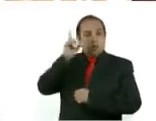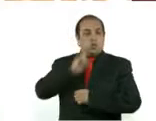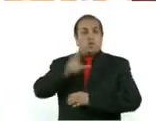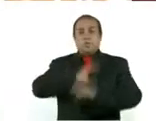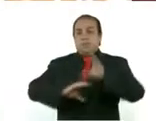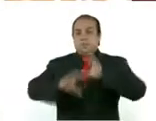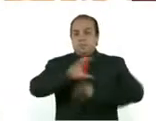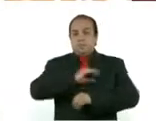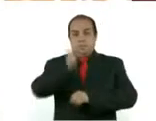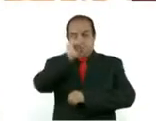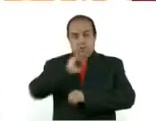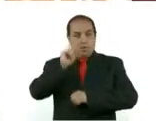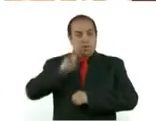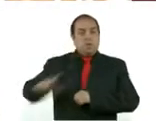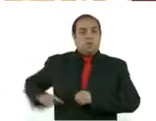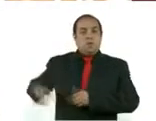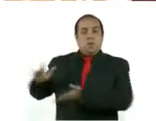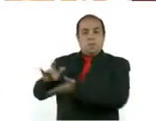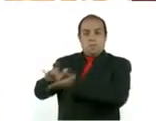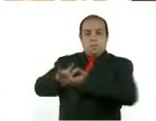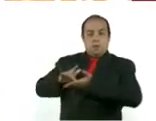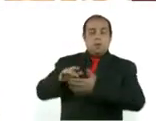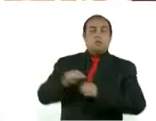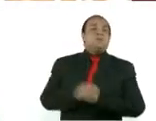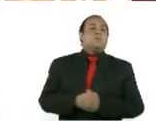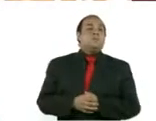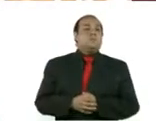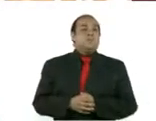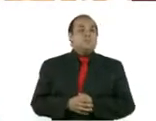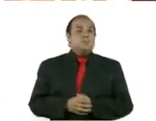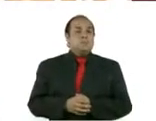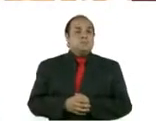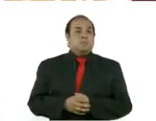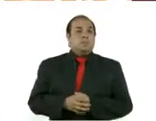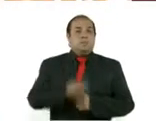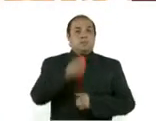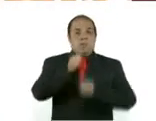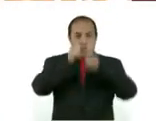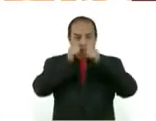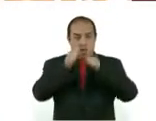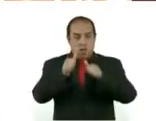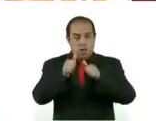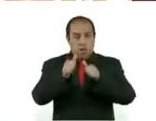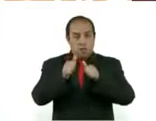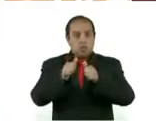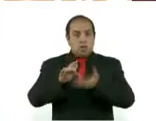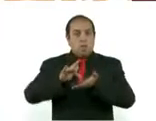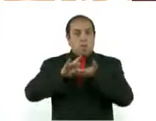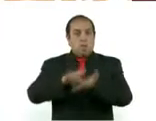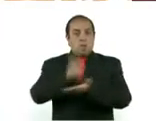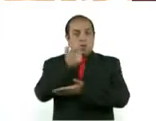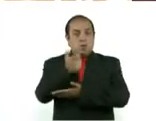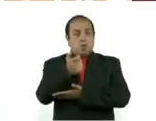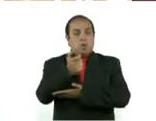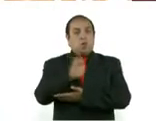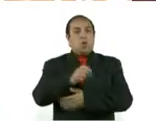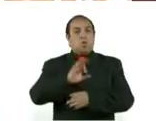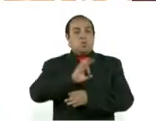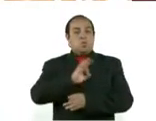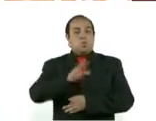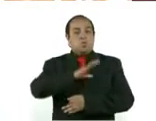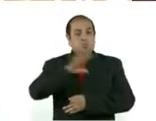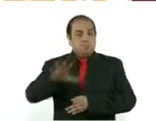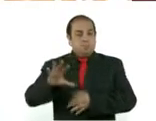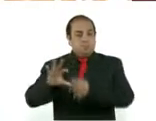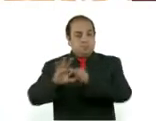jefa de gobierno, pues todo su apoyo para que esta pensión se vuelva universal. La pensión para personas